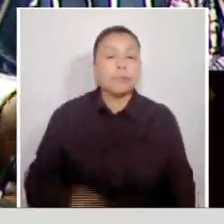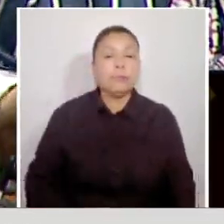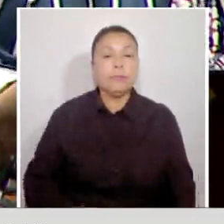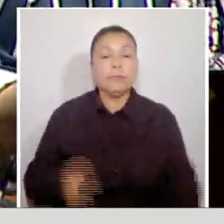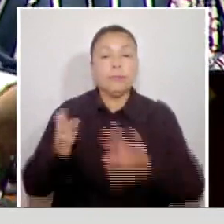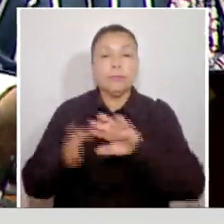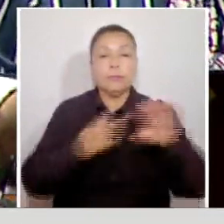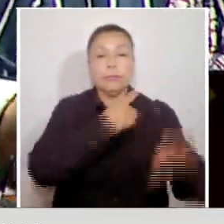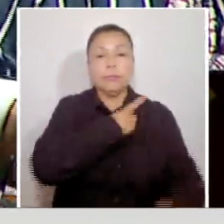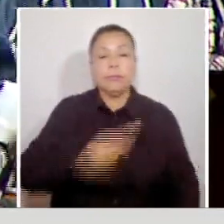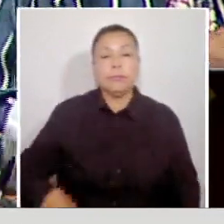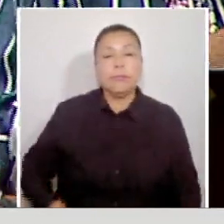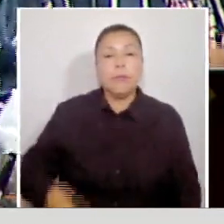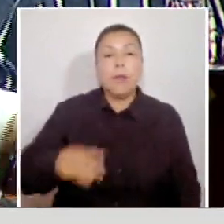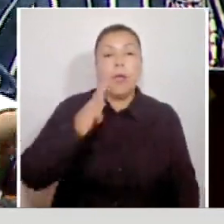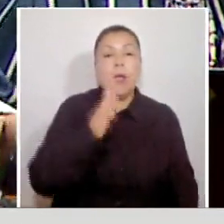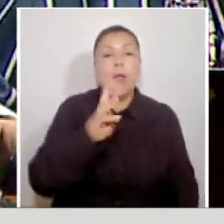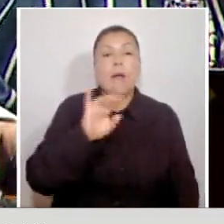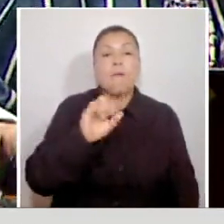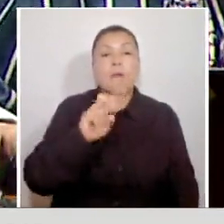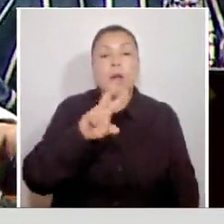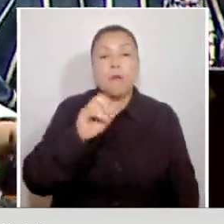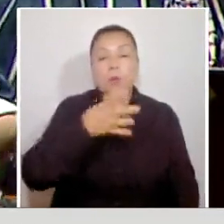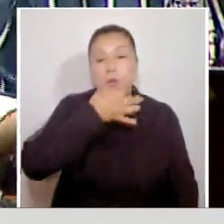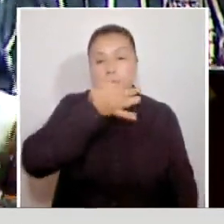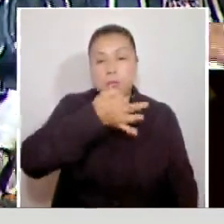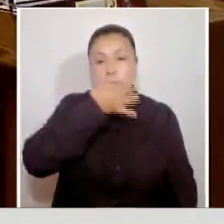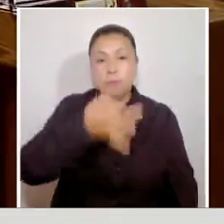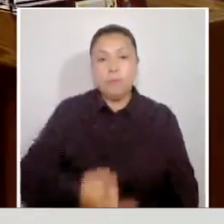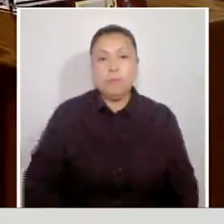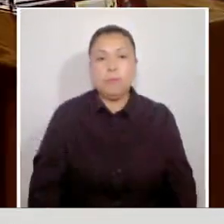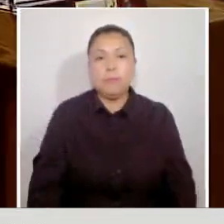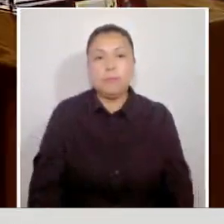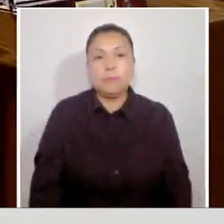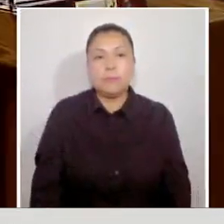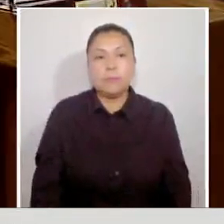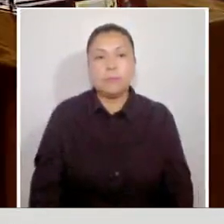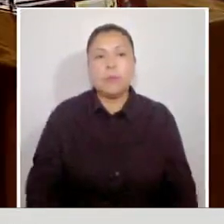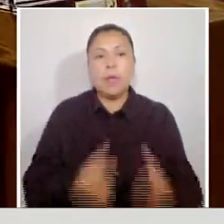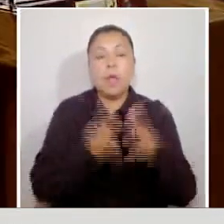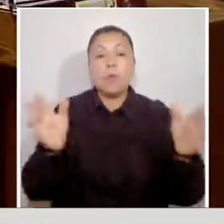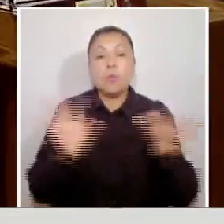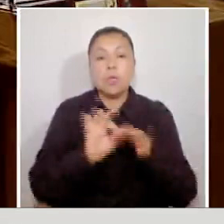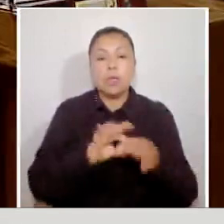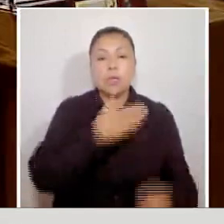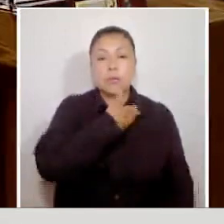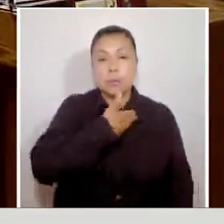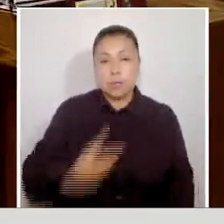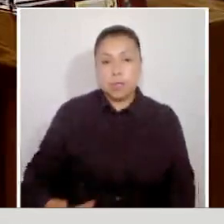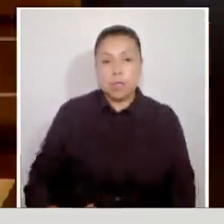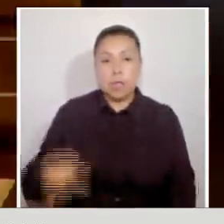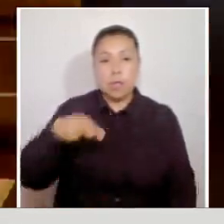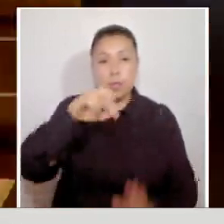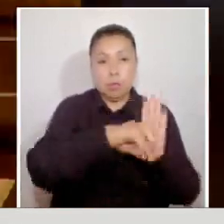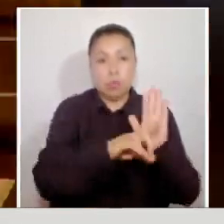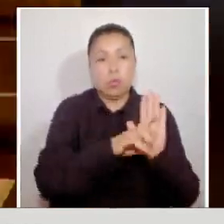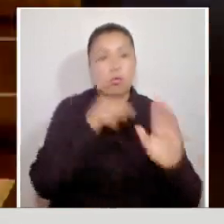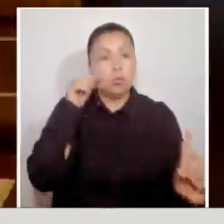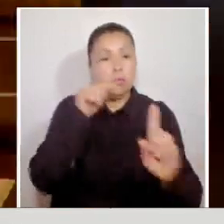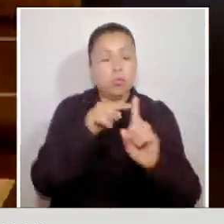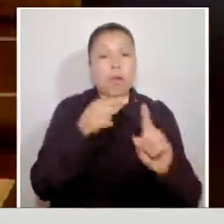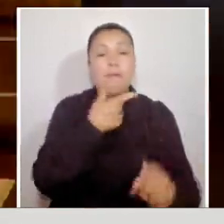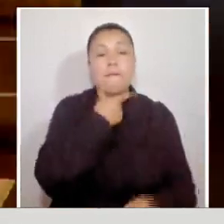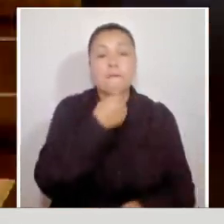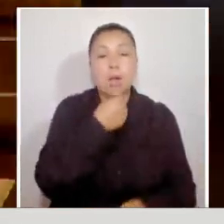diputada Marta Bravo Muchas gracias presidente este proyecto tiene por objeto facilitar los